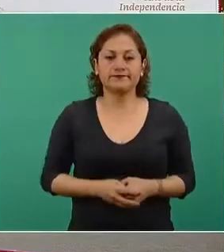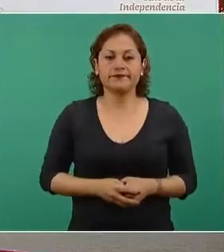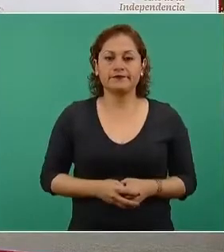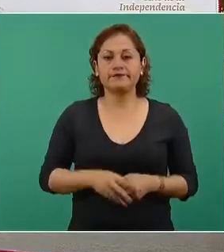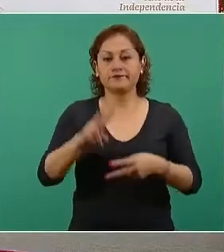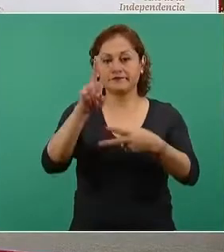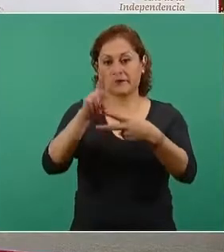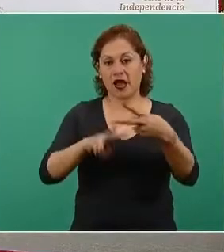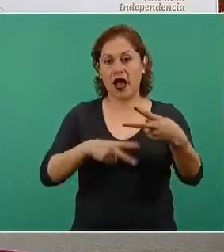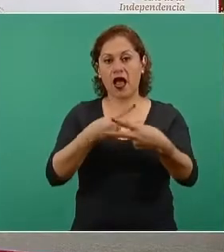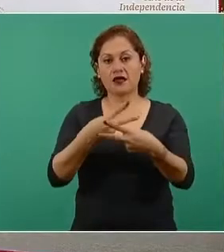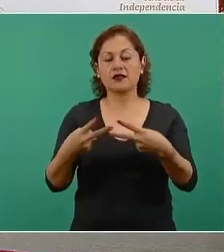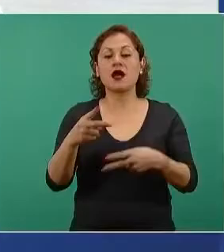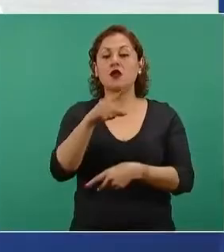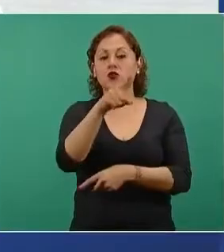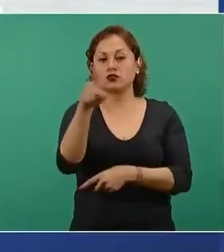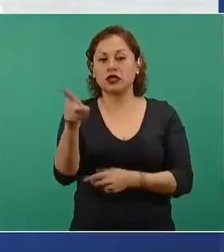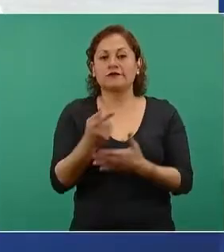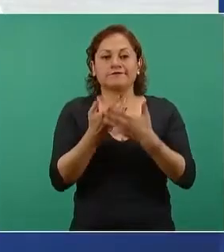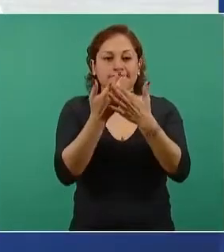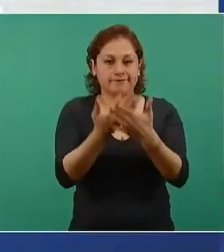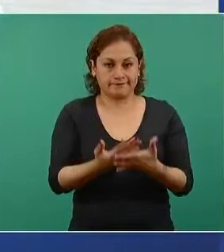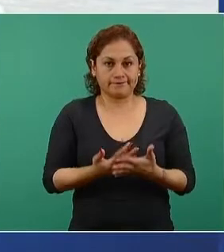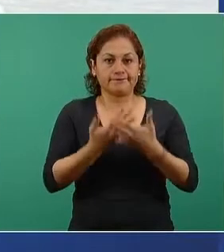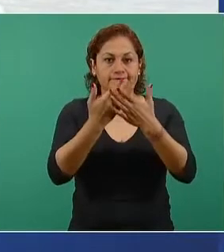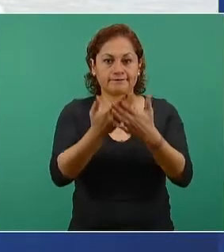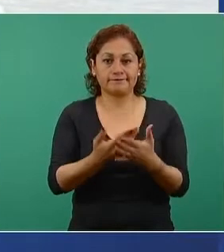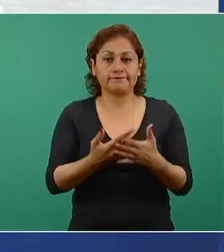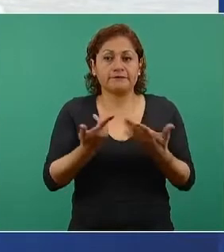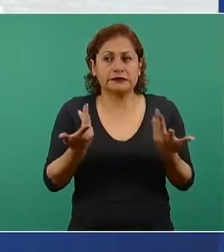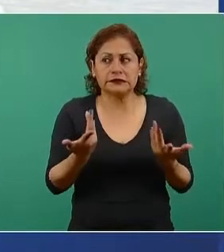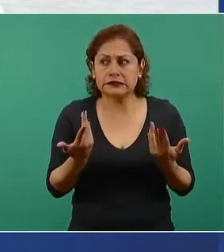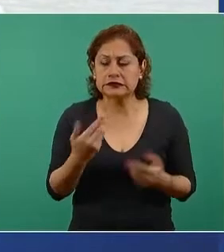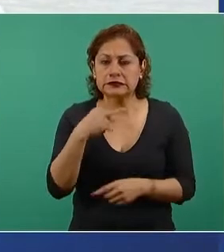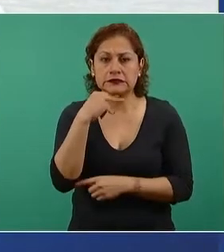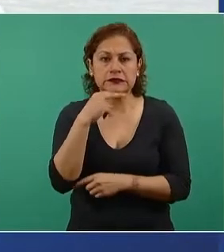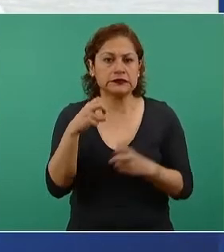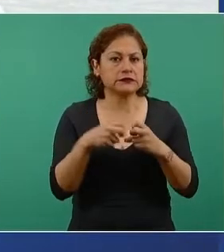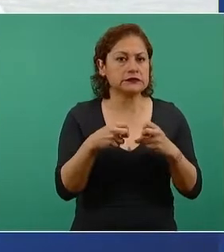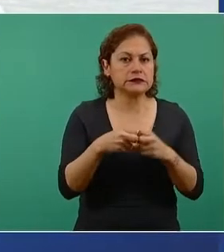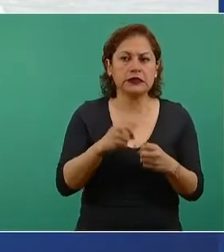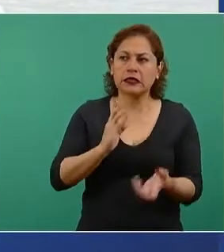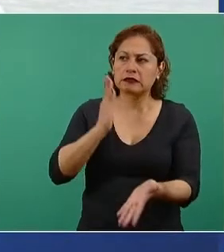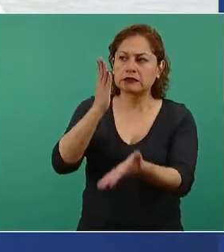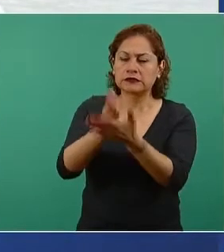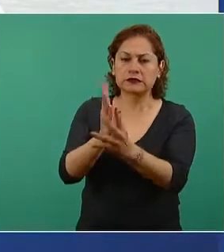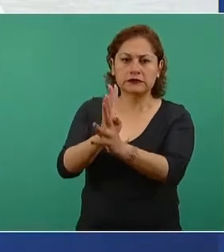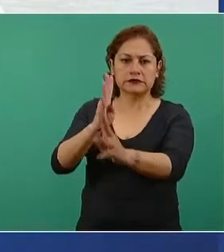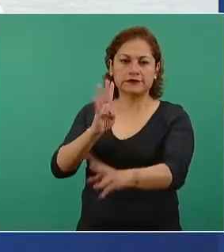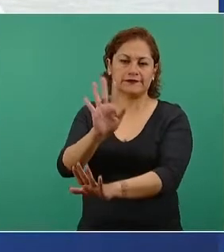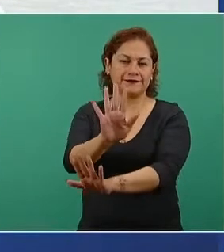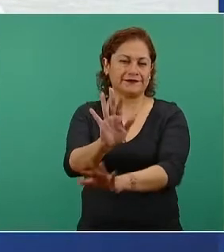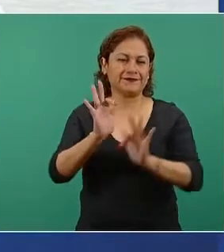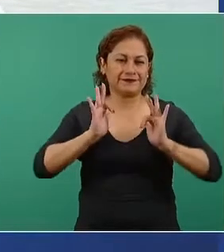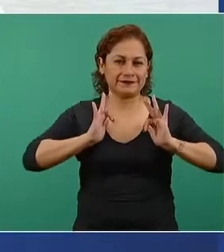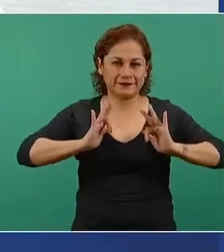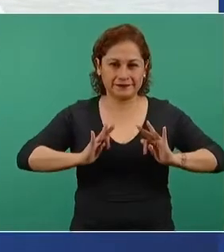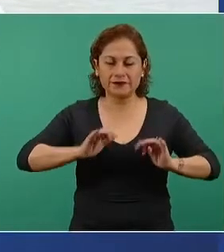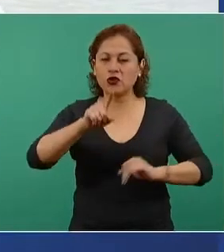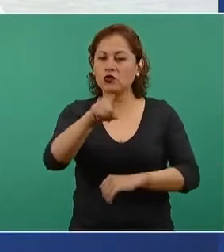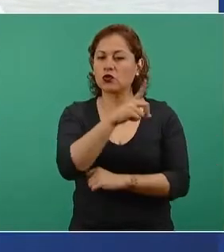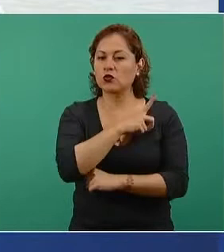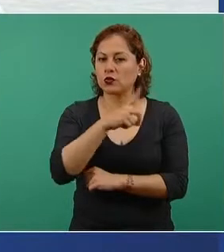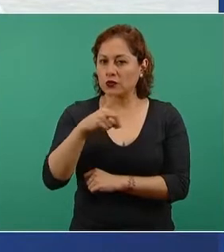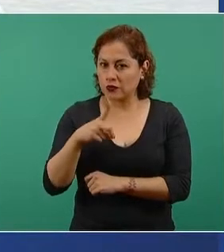hashtag espera tu turno, pronto vamos a llegar a tu localidad. Es muy importante pues que respetemos también este componente